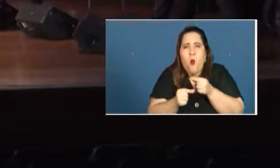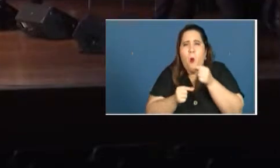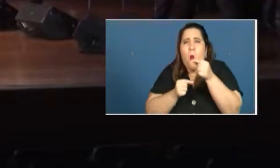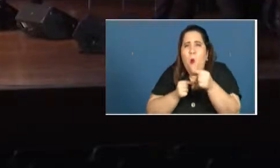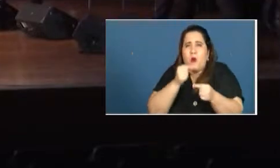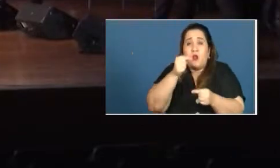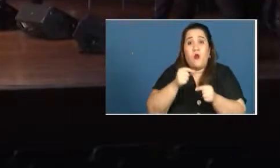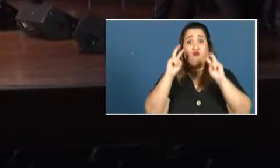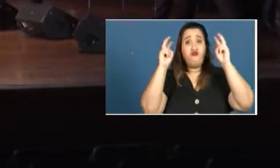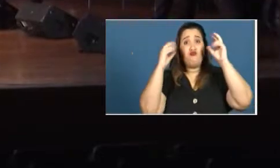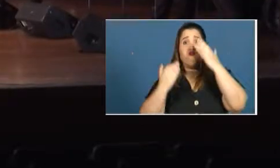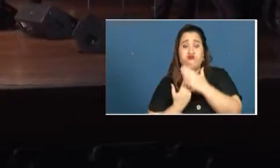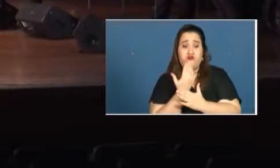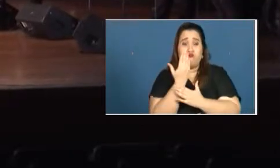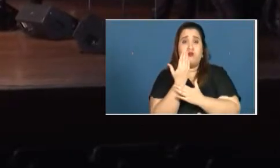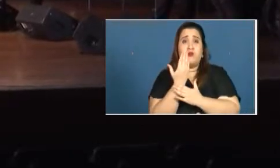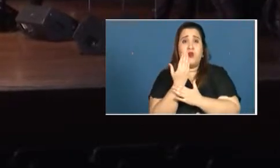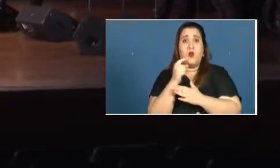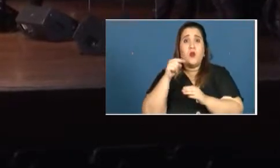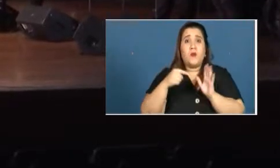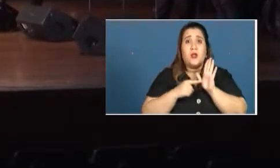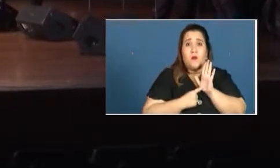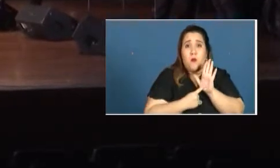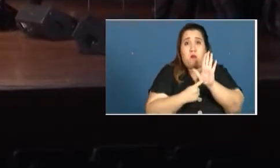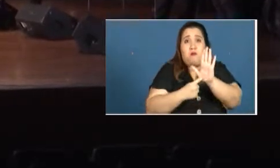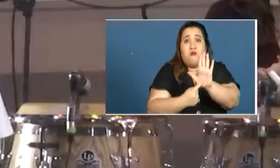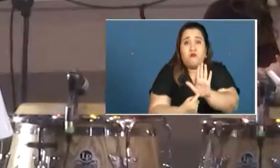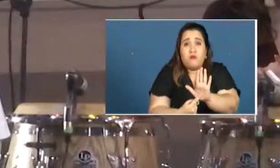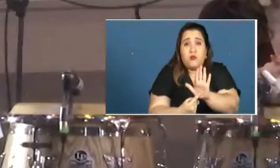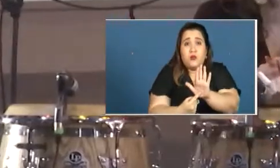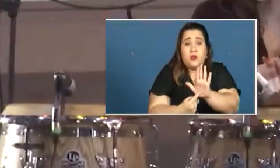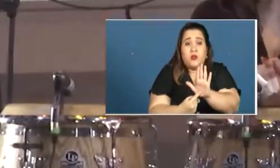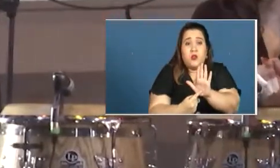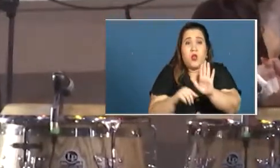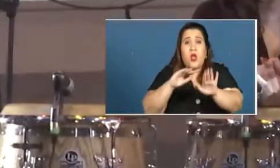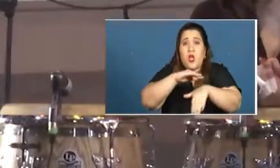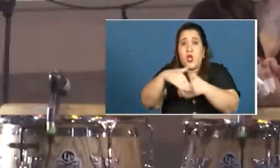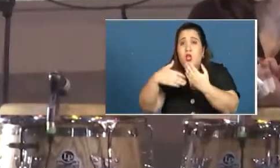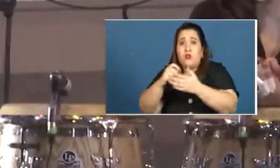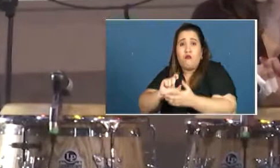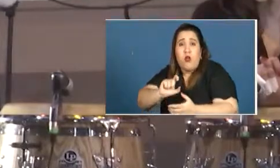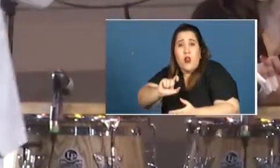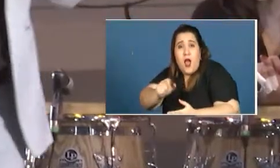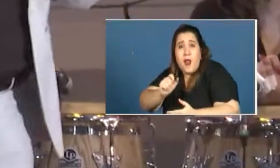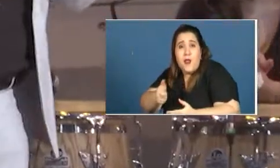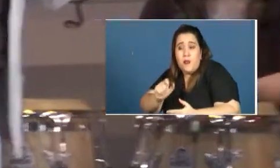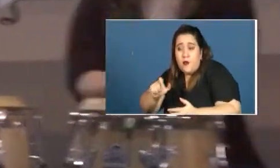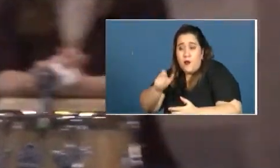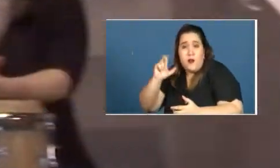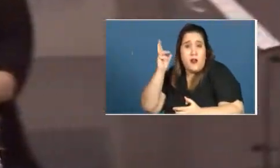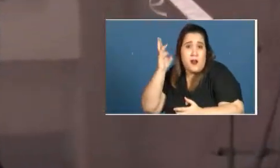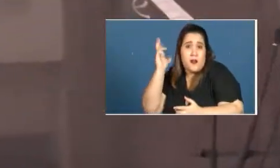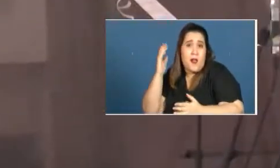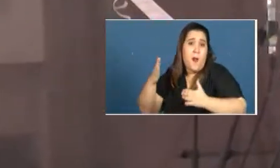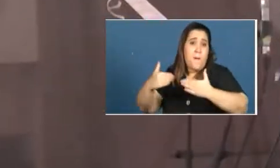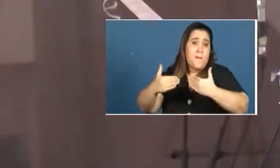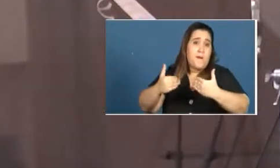Tenemos un tema nuevo, un tema que estamos lanzando en todas las emisoras del país, las emisoras latinas.